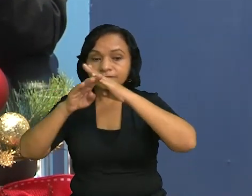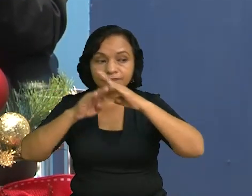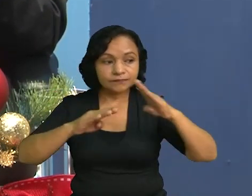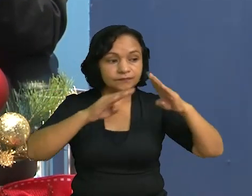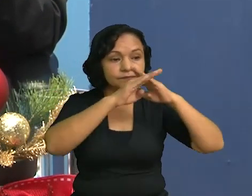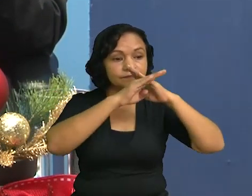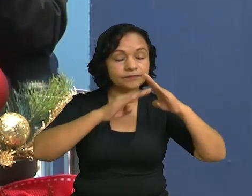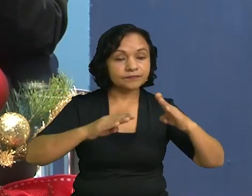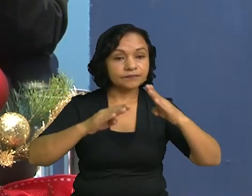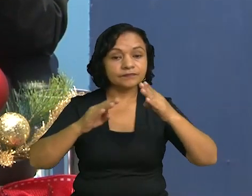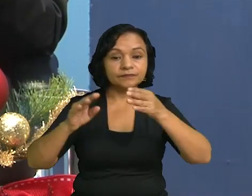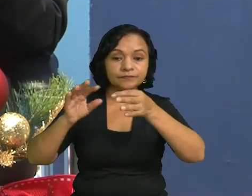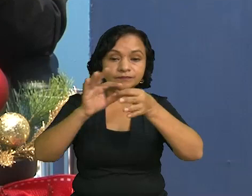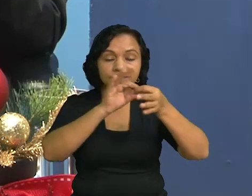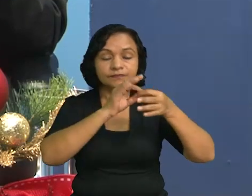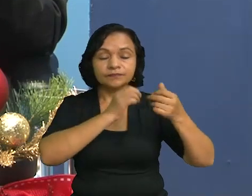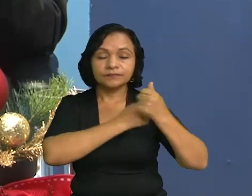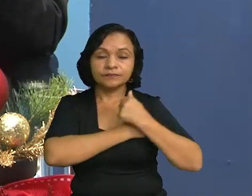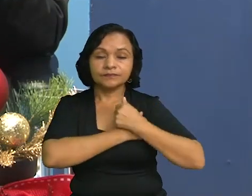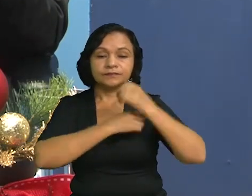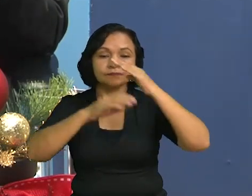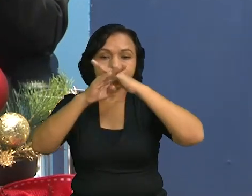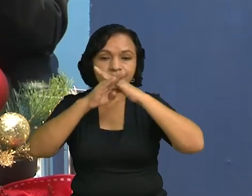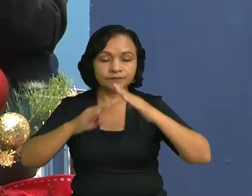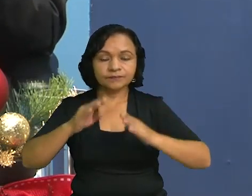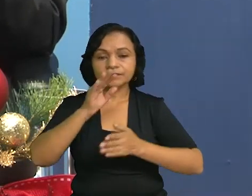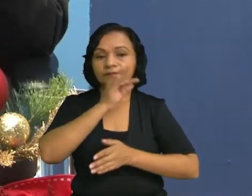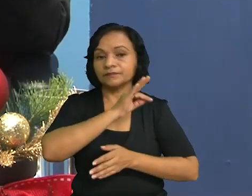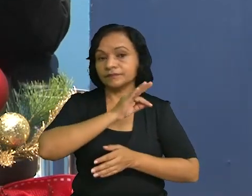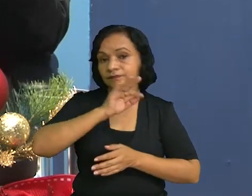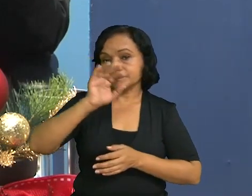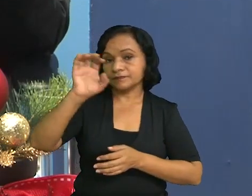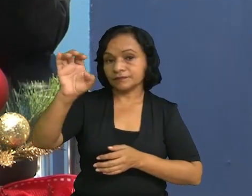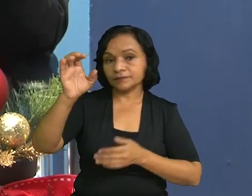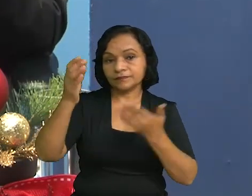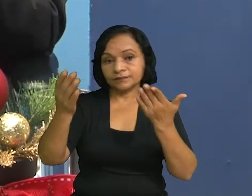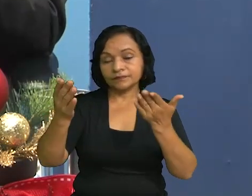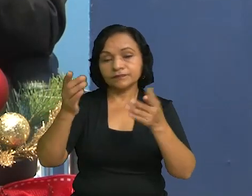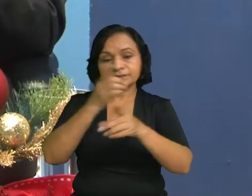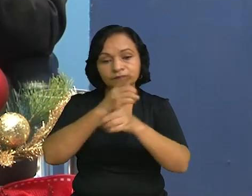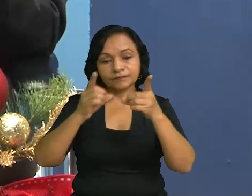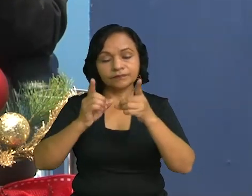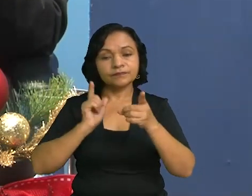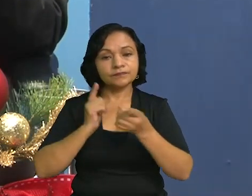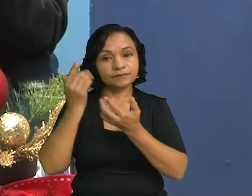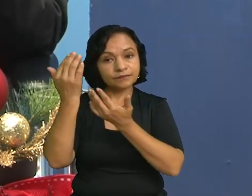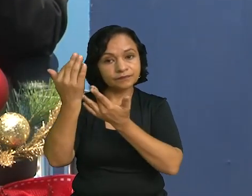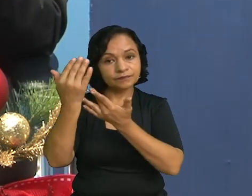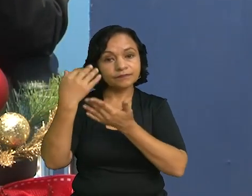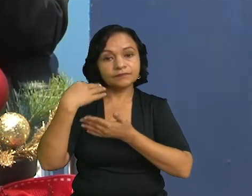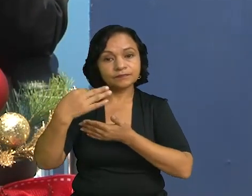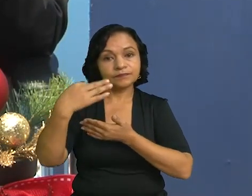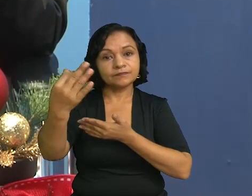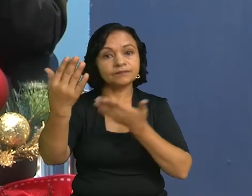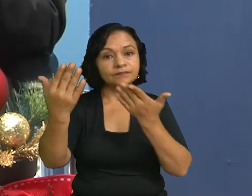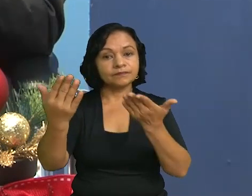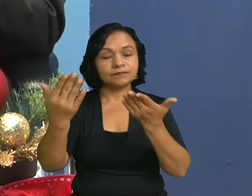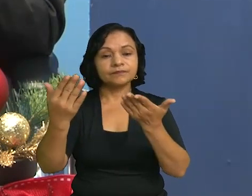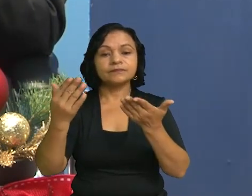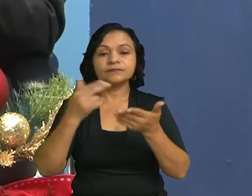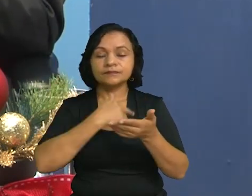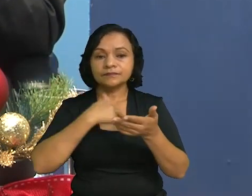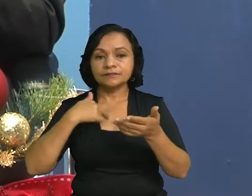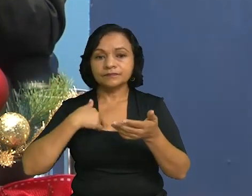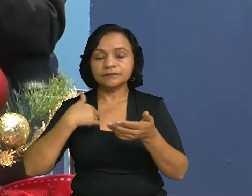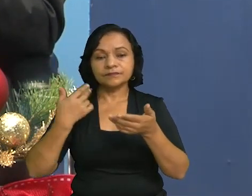y la reconciliación amor paz y fe eso es lo que nos garantiza la esperanza y esa esperanza que sean